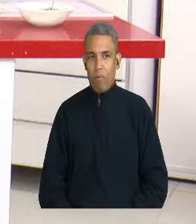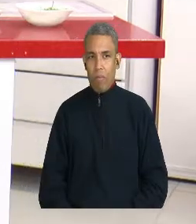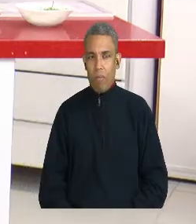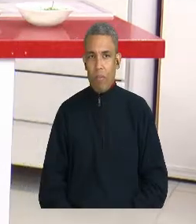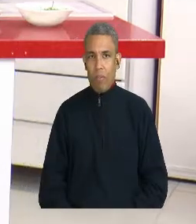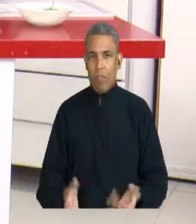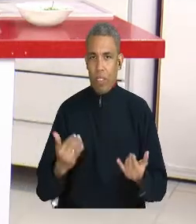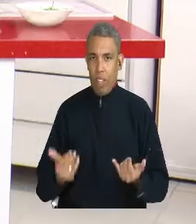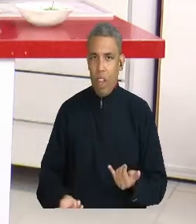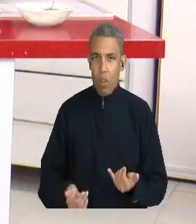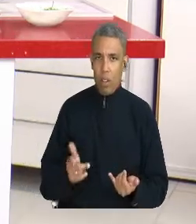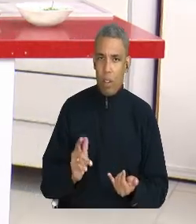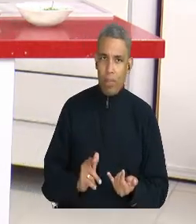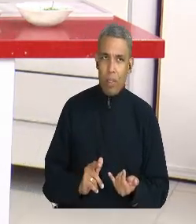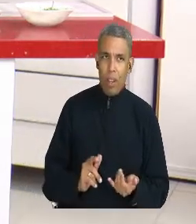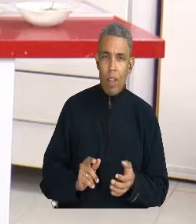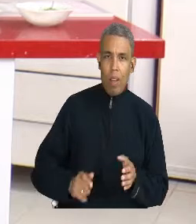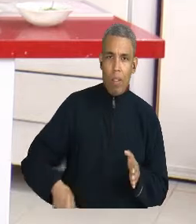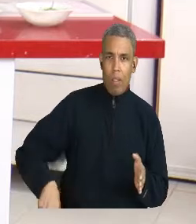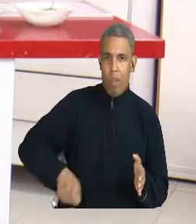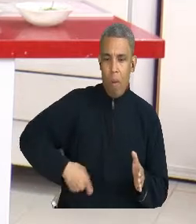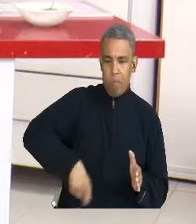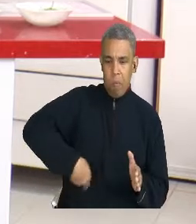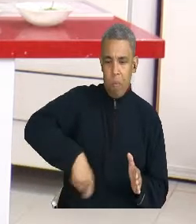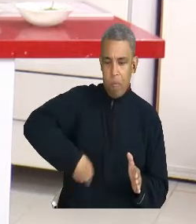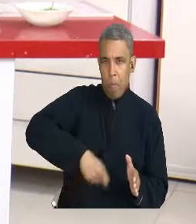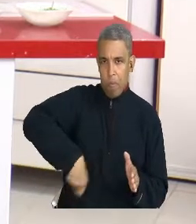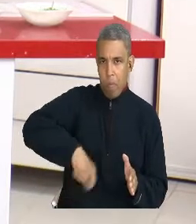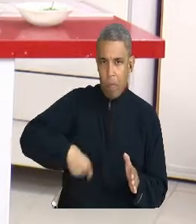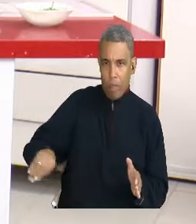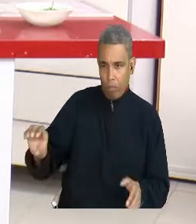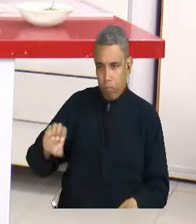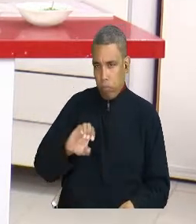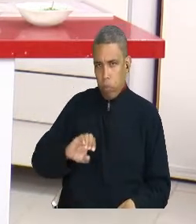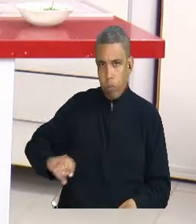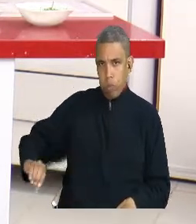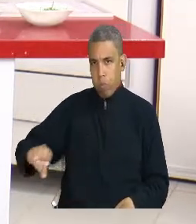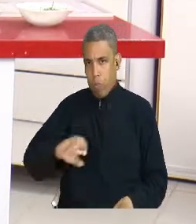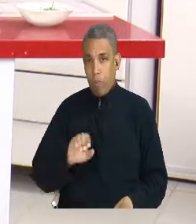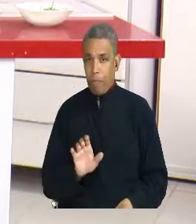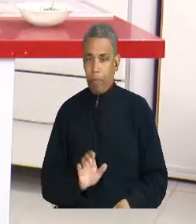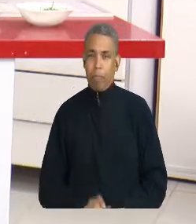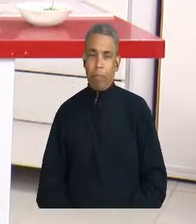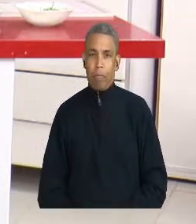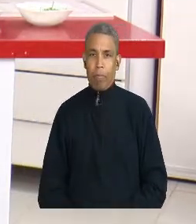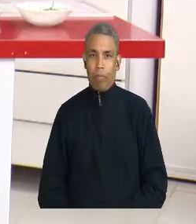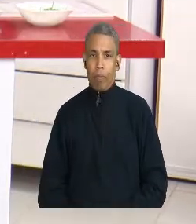Vale, perfecto. Voy a acomodar acá nuestra mega estufa.